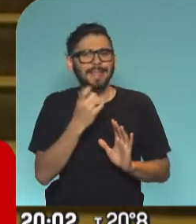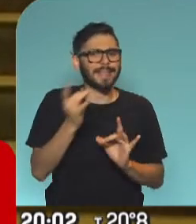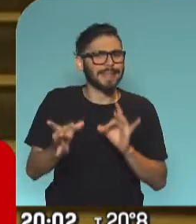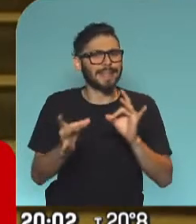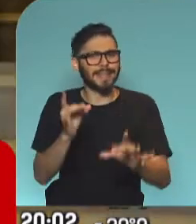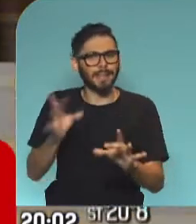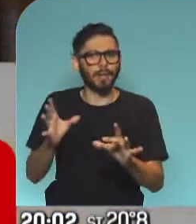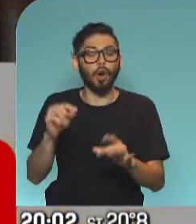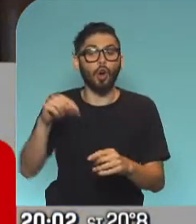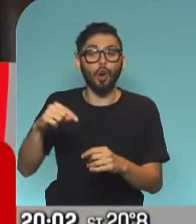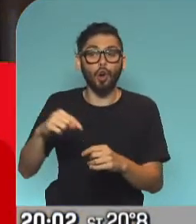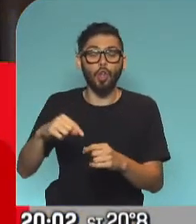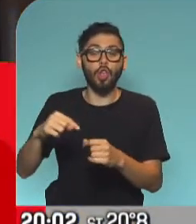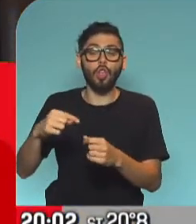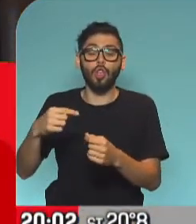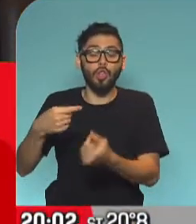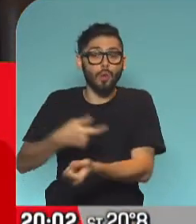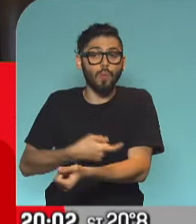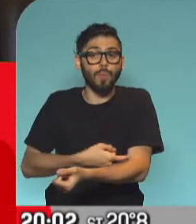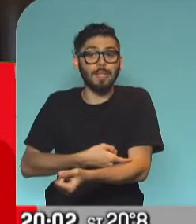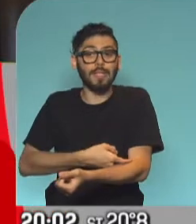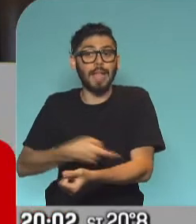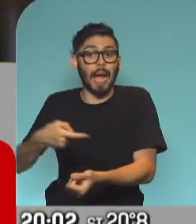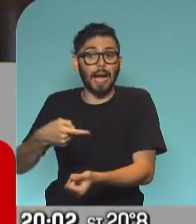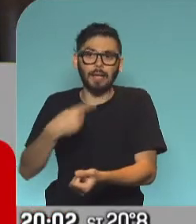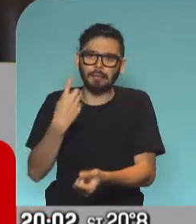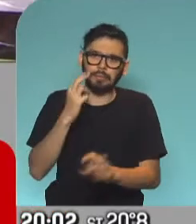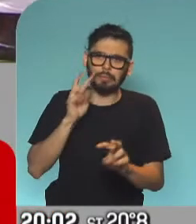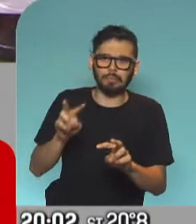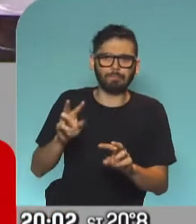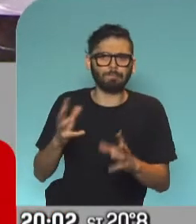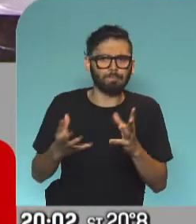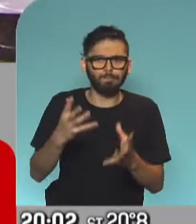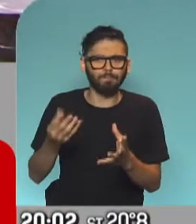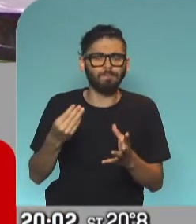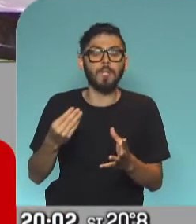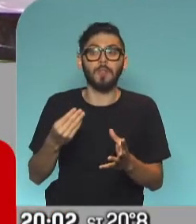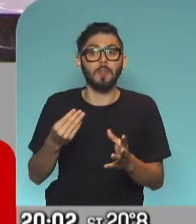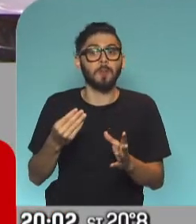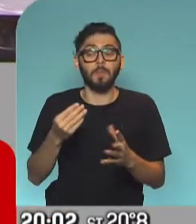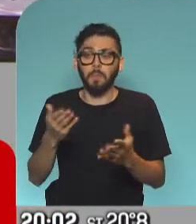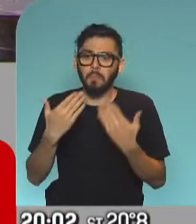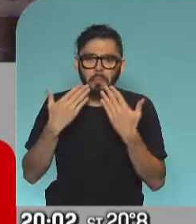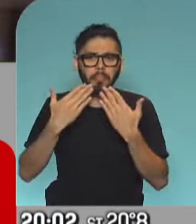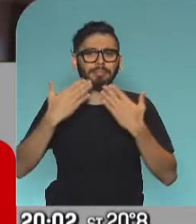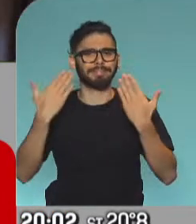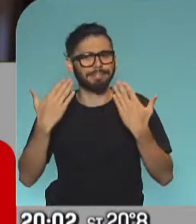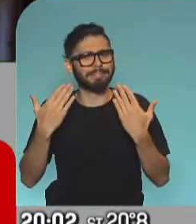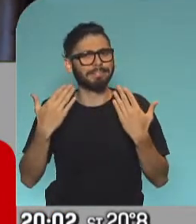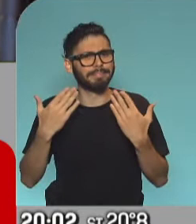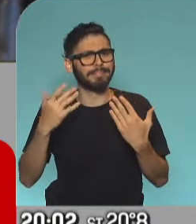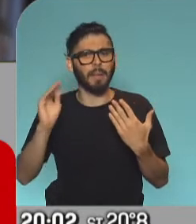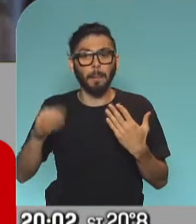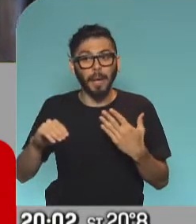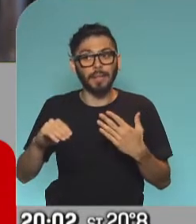drenaje, hoy por la mañana, todos se preguntaban cómo iba a estar de ánimo. Sin embargo, Diego se sonreía y además le tomó la